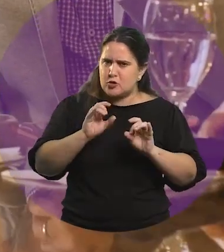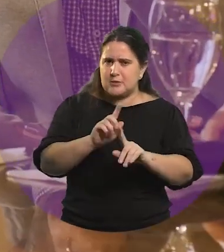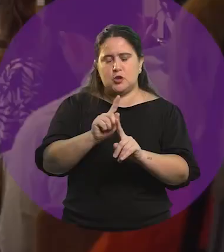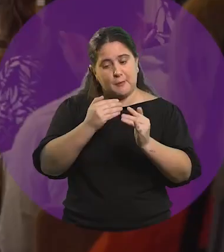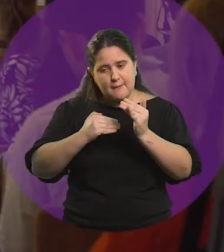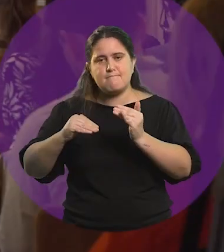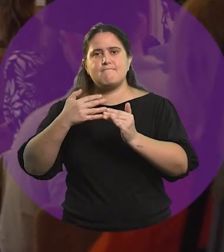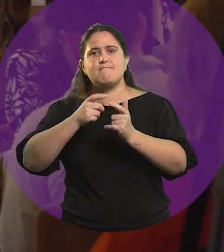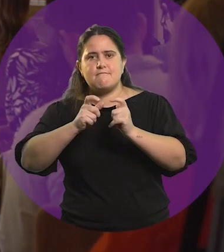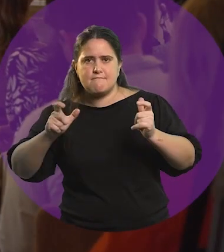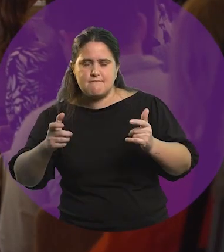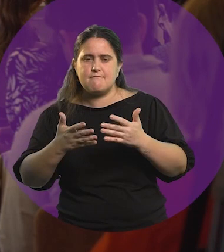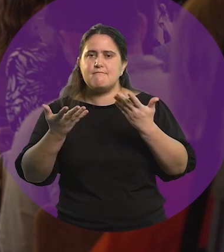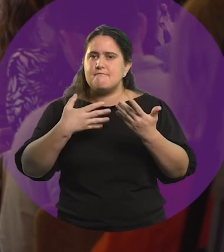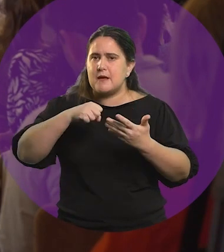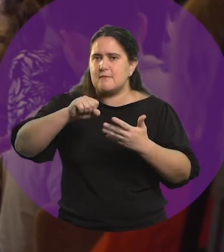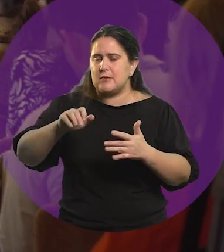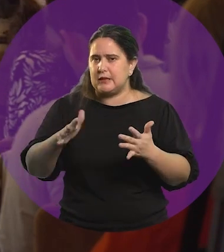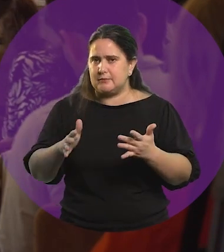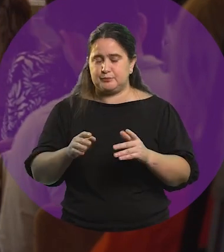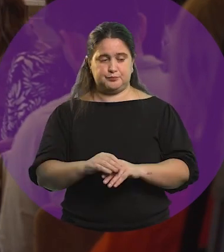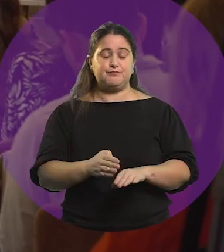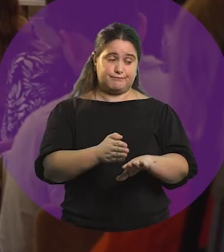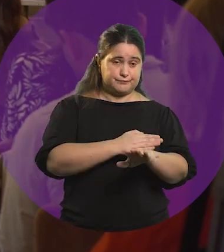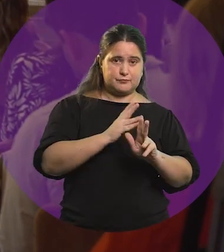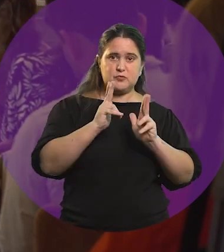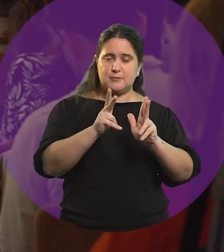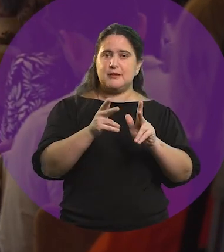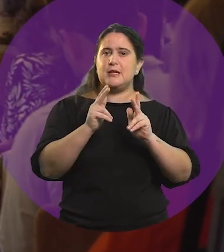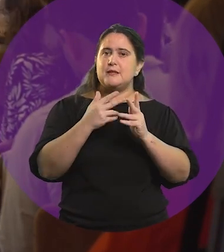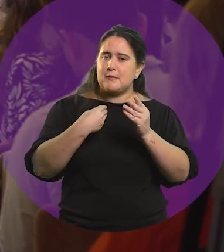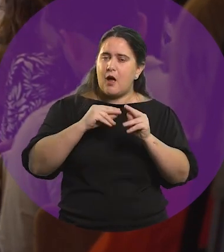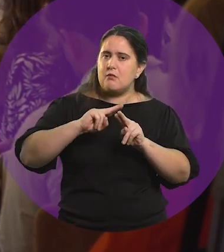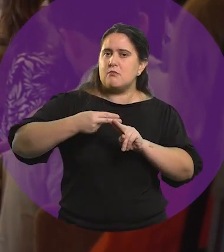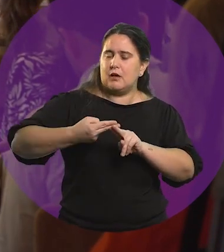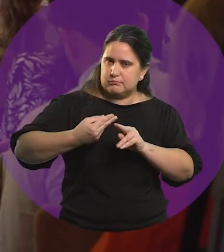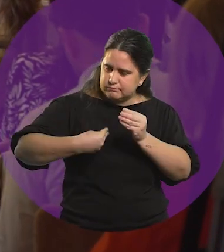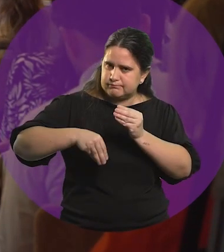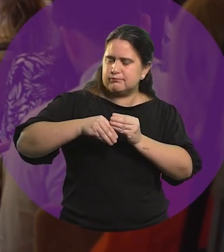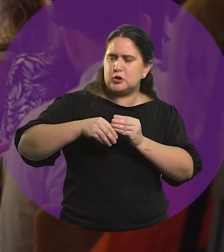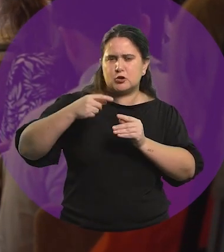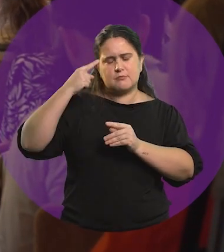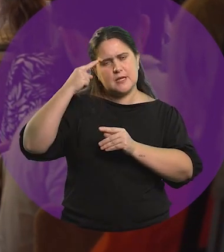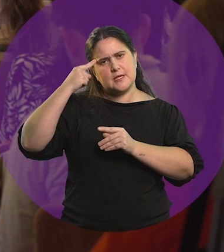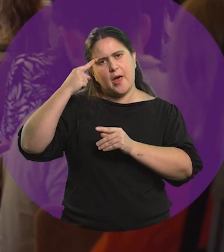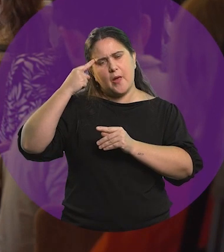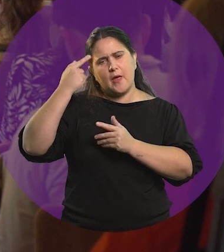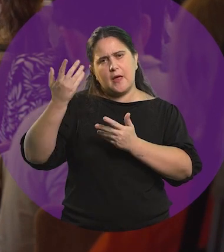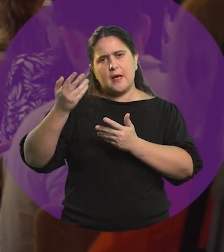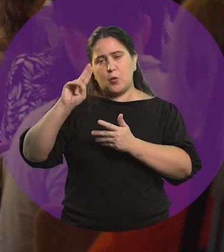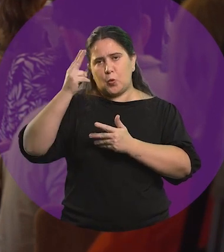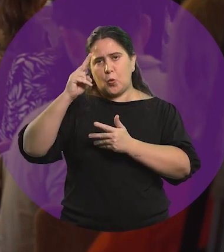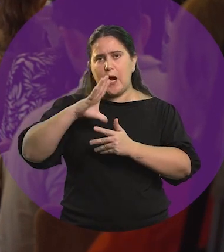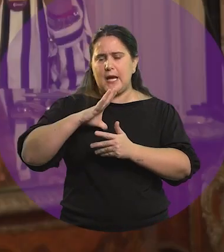sensibilización? Sí, antes de eso solo reforzar el punto que estabas diciendo ahora me quedé pensando,